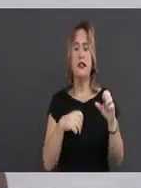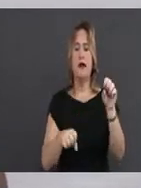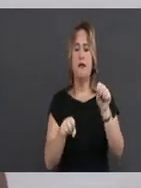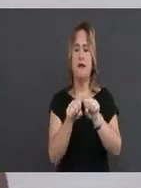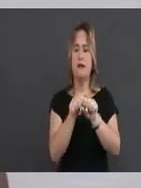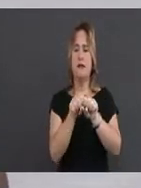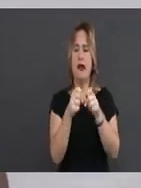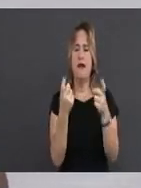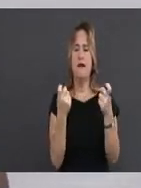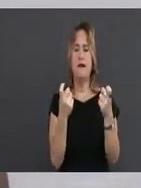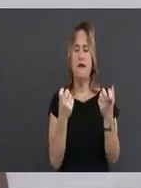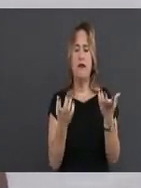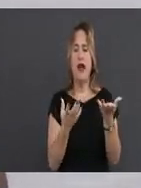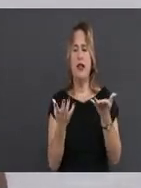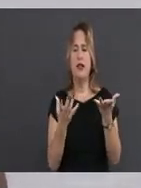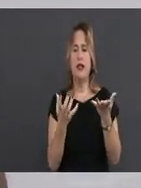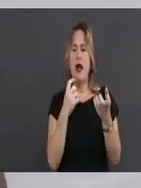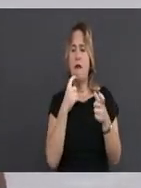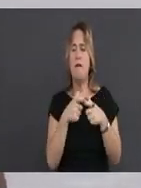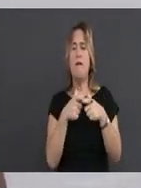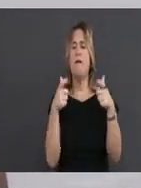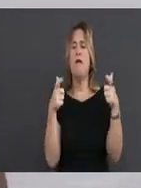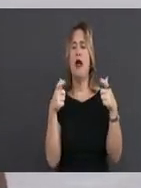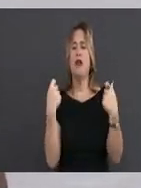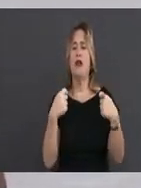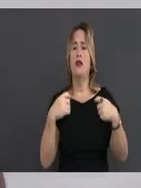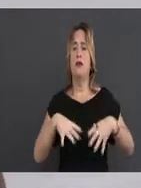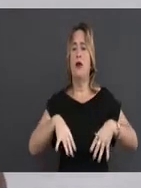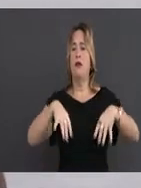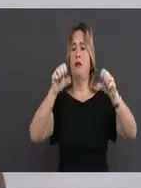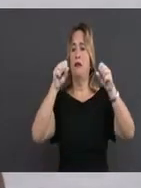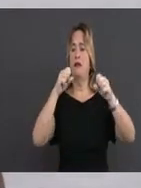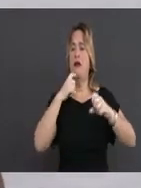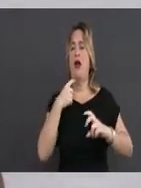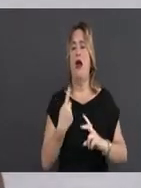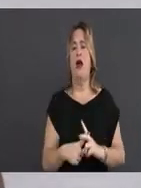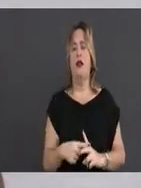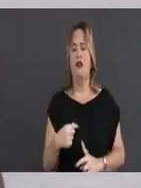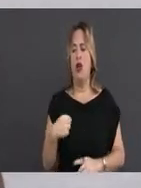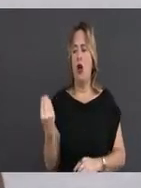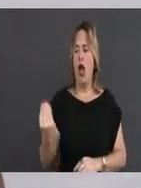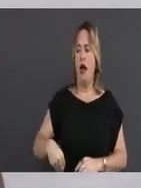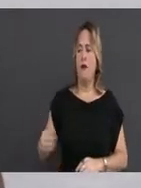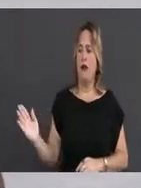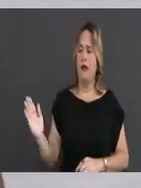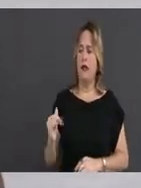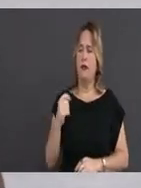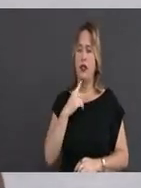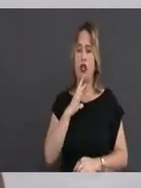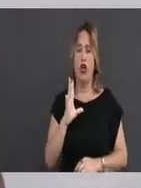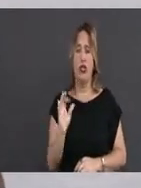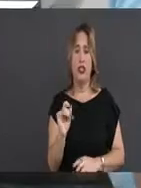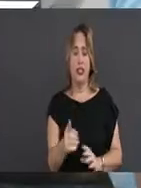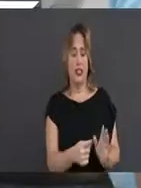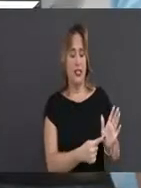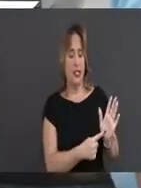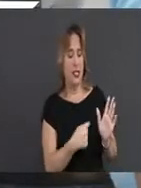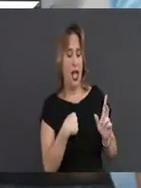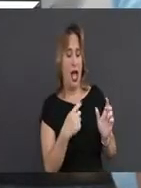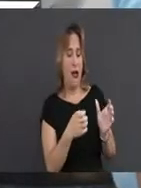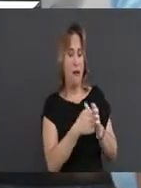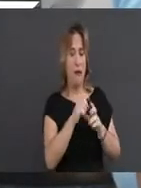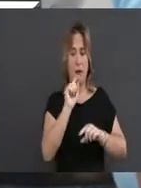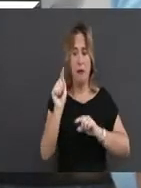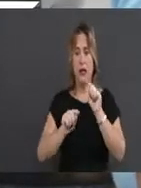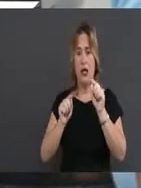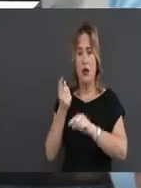déficit de generación aumenta, entonces también aumentaría lo que le toca a la provincia. Yo quiero aprovechar su presencia porque le decía que hay un grupo de preguntas